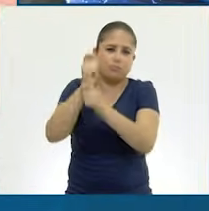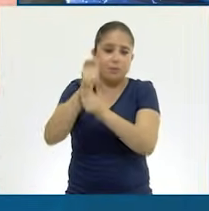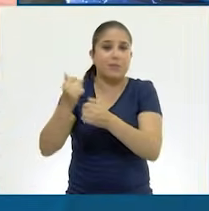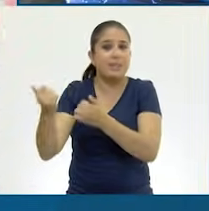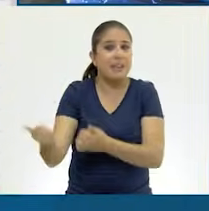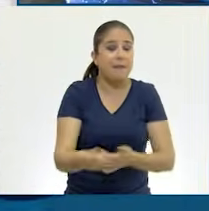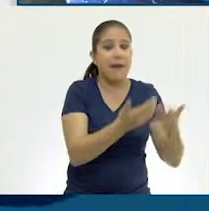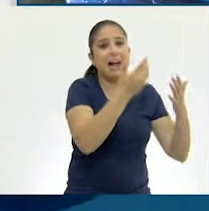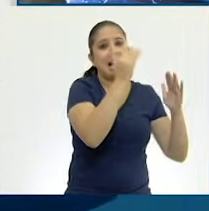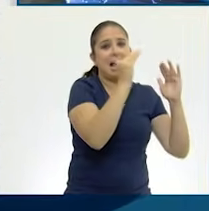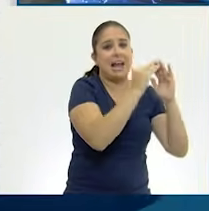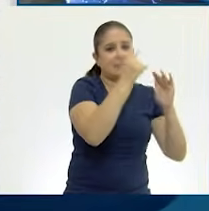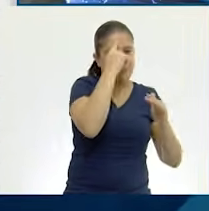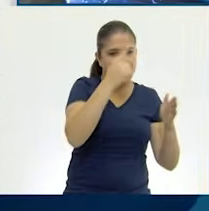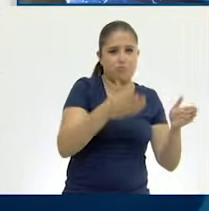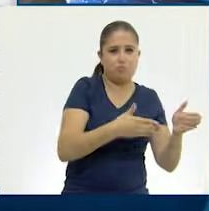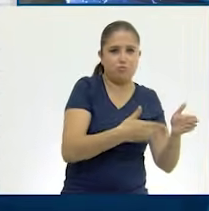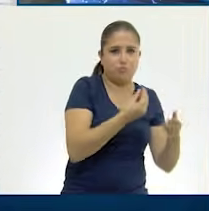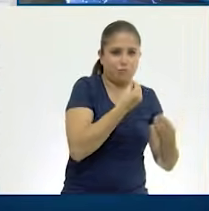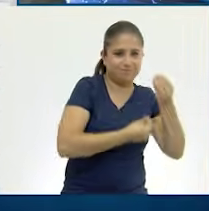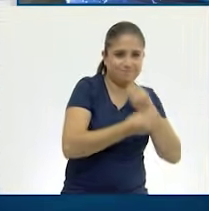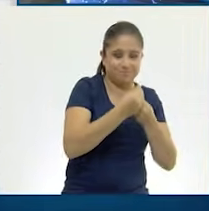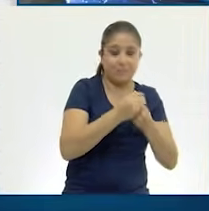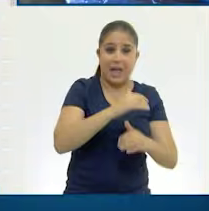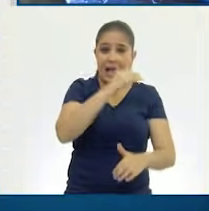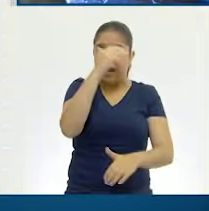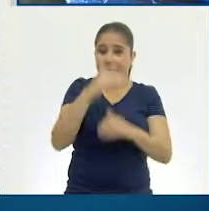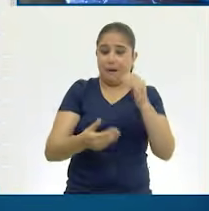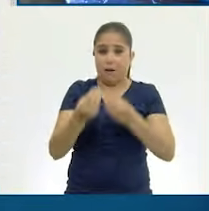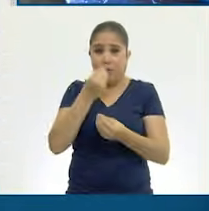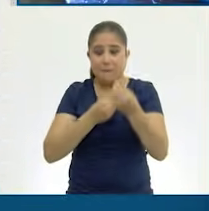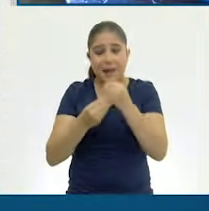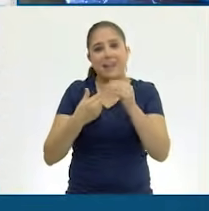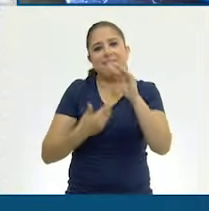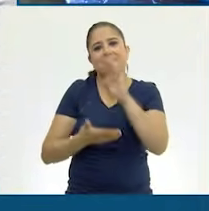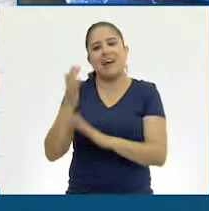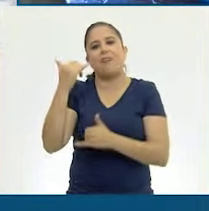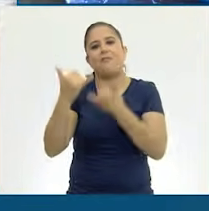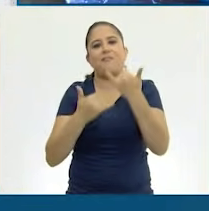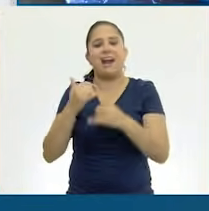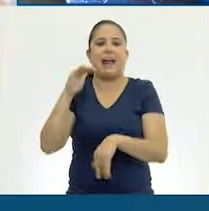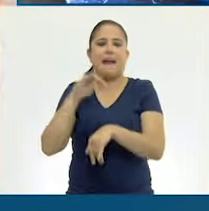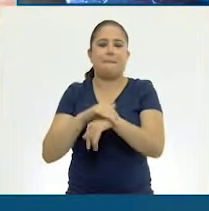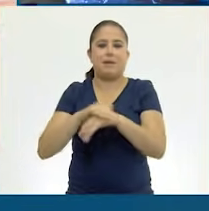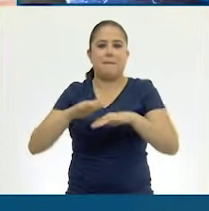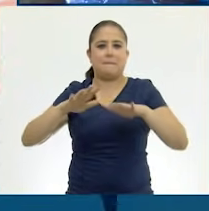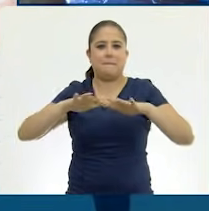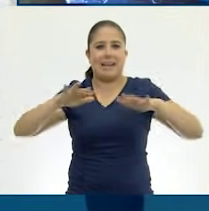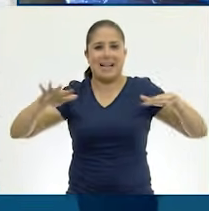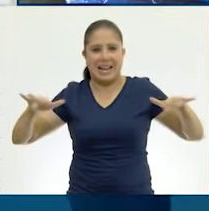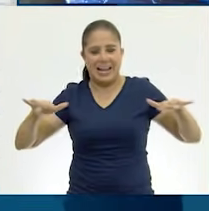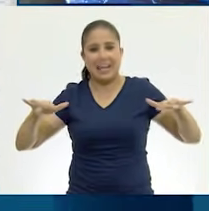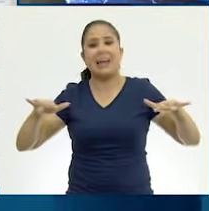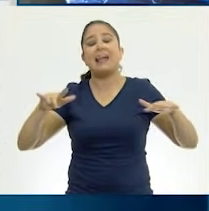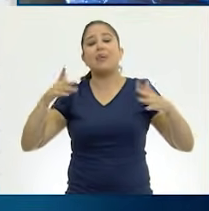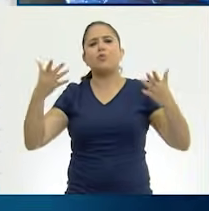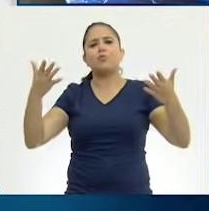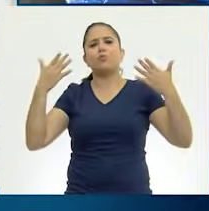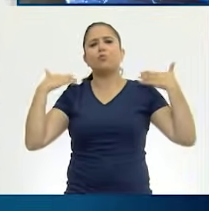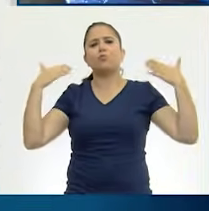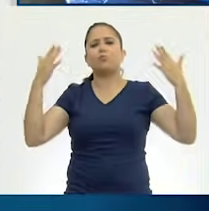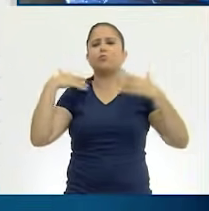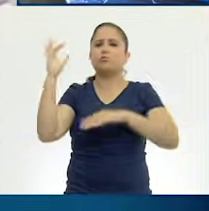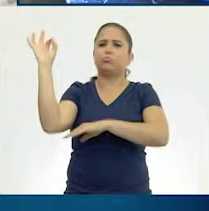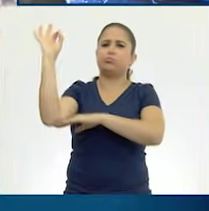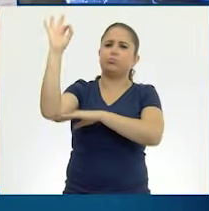mamá lo cocine. Después de terminar de comer, voy a jugar con mis amigos a la playa, donde la brisa y el